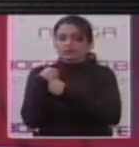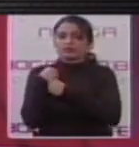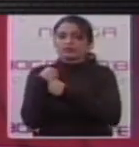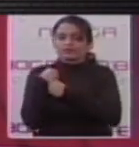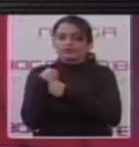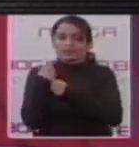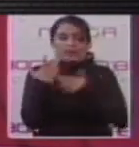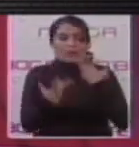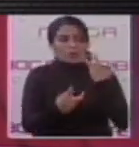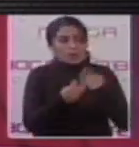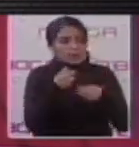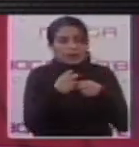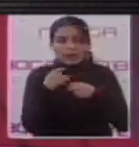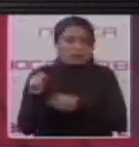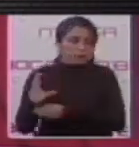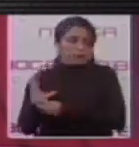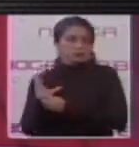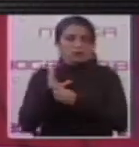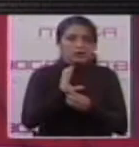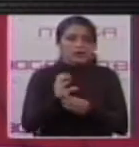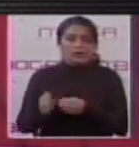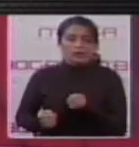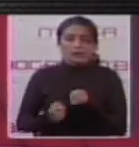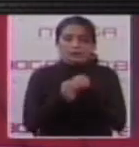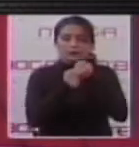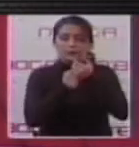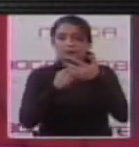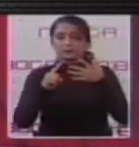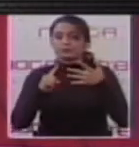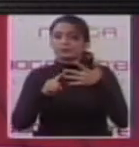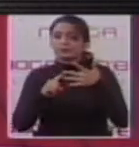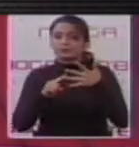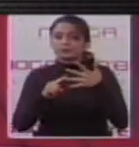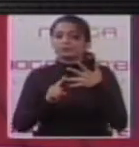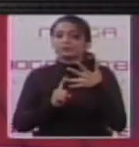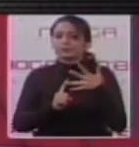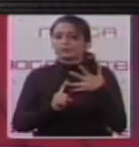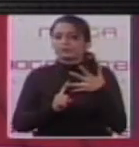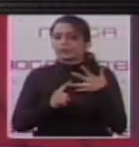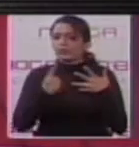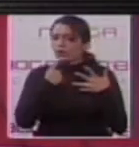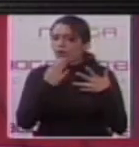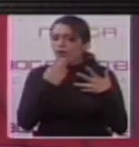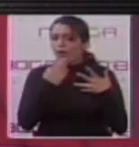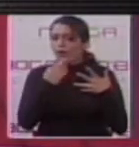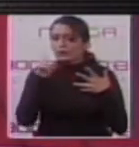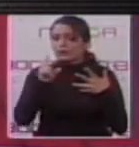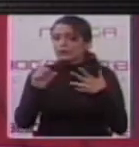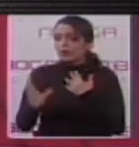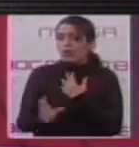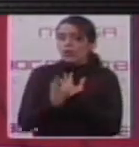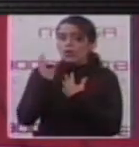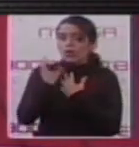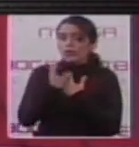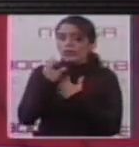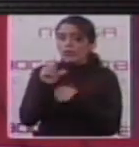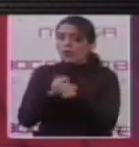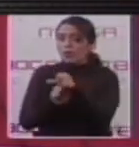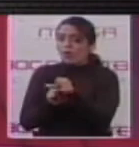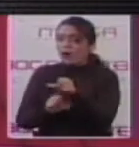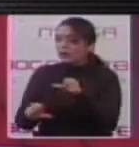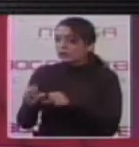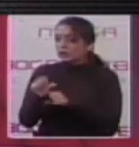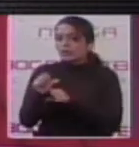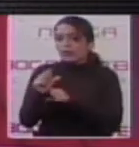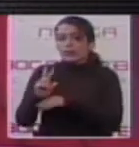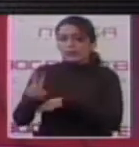aviso inminente de quiebra. Mucho ojo, ¿ah? La número cuatro, no escatimes en asesoramiento y gestión de calidad. Solemos creer que